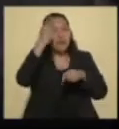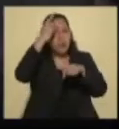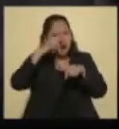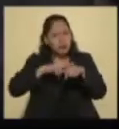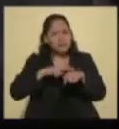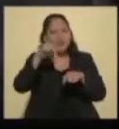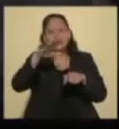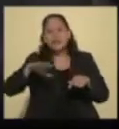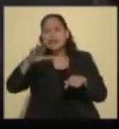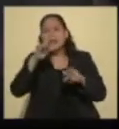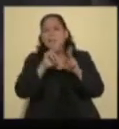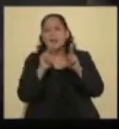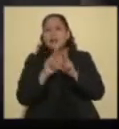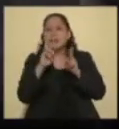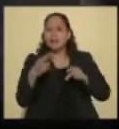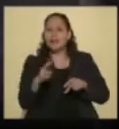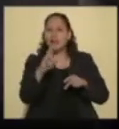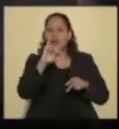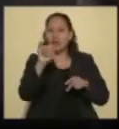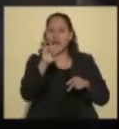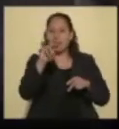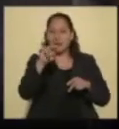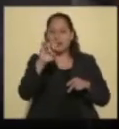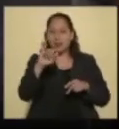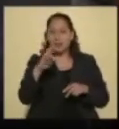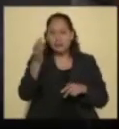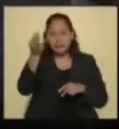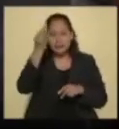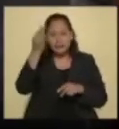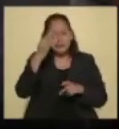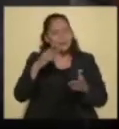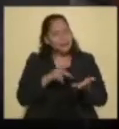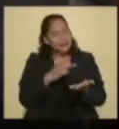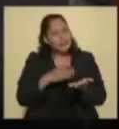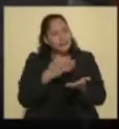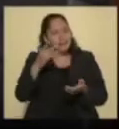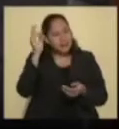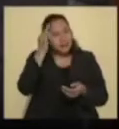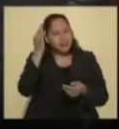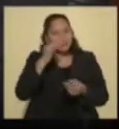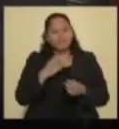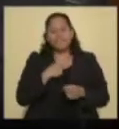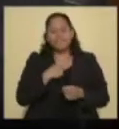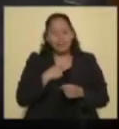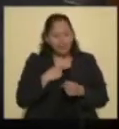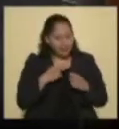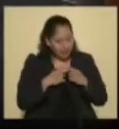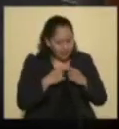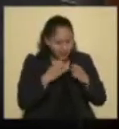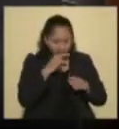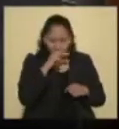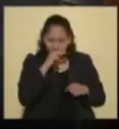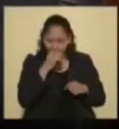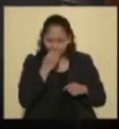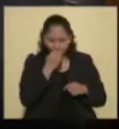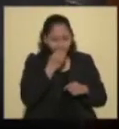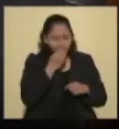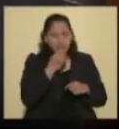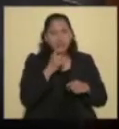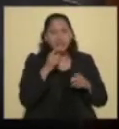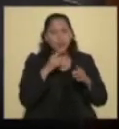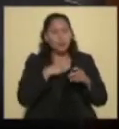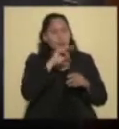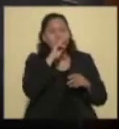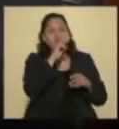está por Plaza Río de Janeiro. Tanto me dijo, me insistió, que hasta me puse nervioso. Ya ni siquiera pasé a